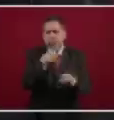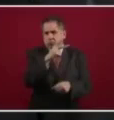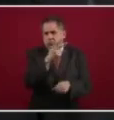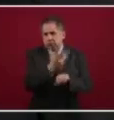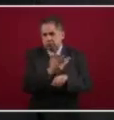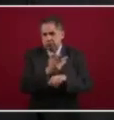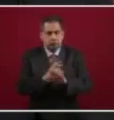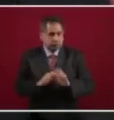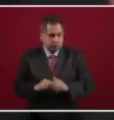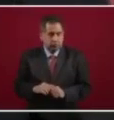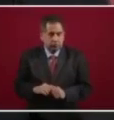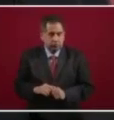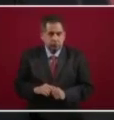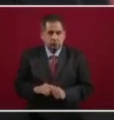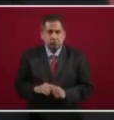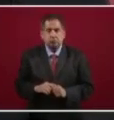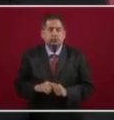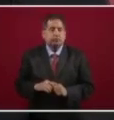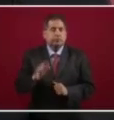Si